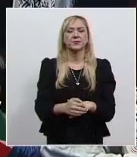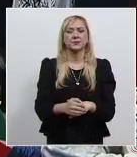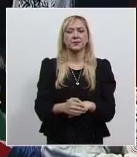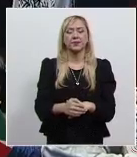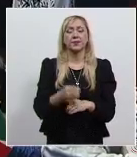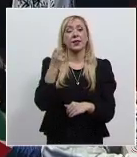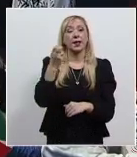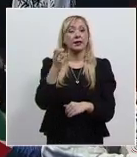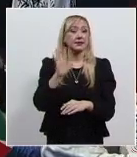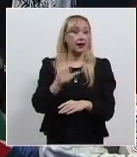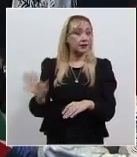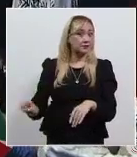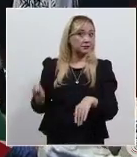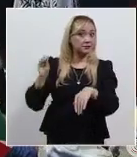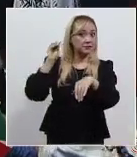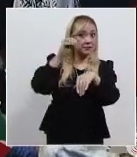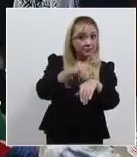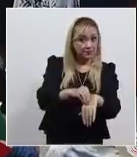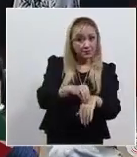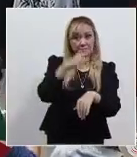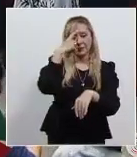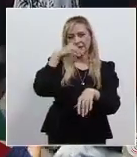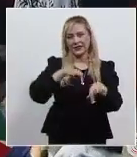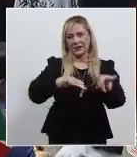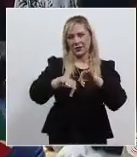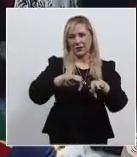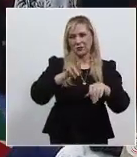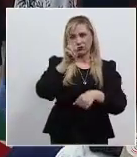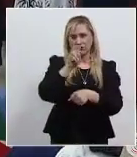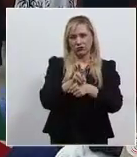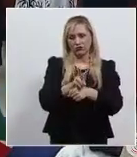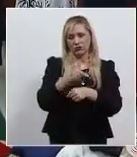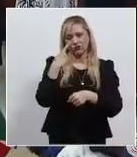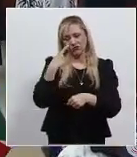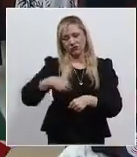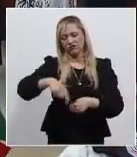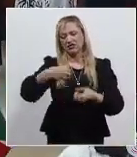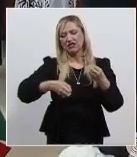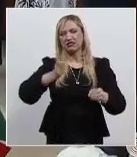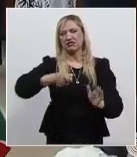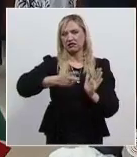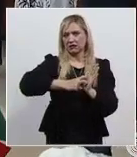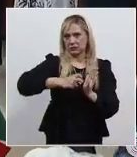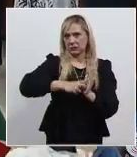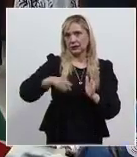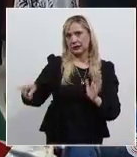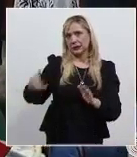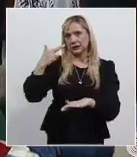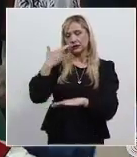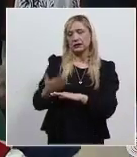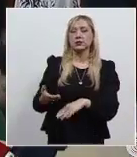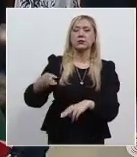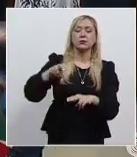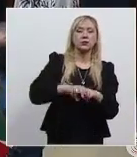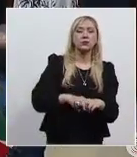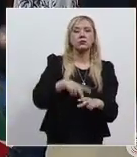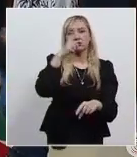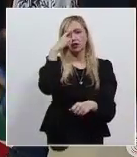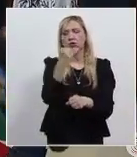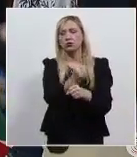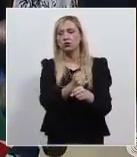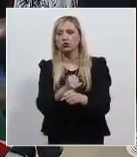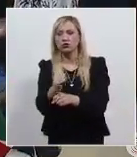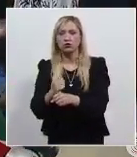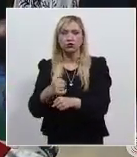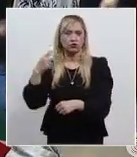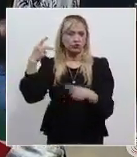Una vez que asuma el cargo de consejera de la Judicatura Federal, el Pleno del órgano de administración, supervisión y control del Poder